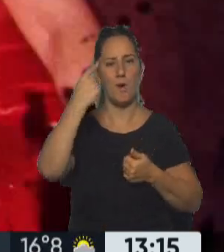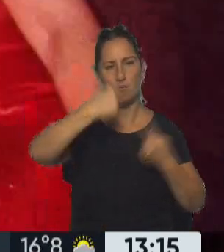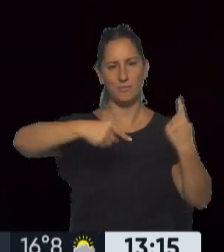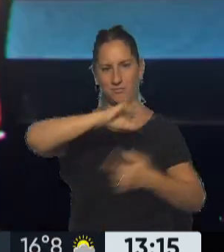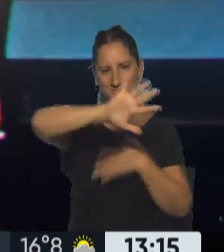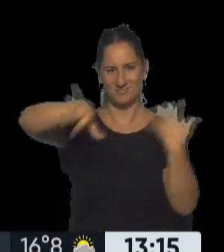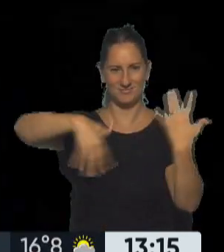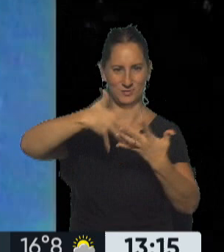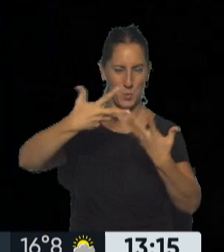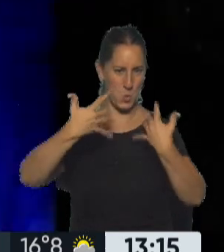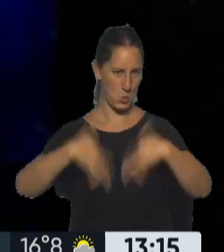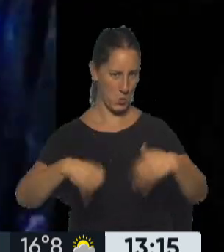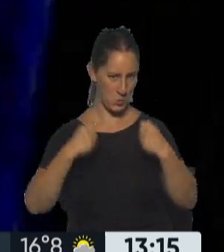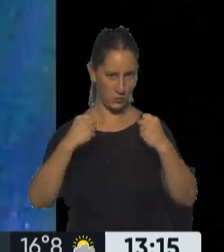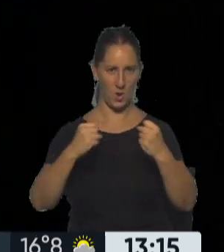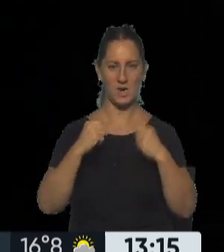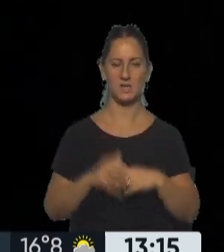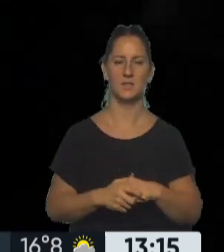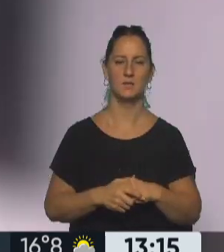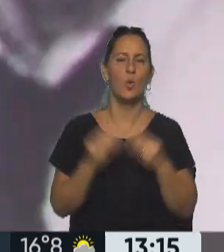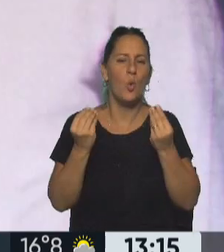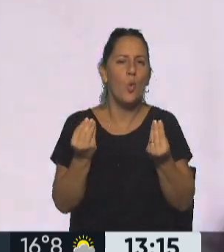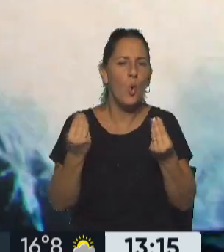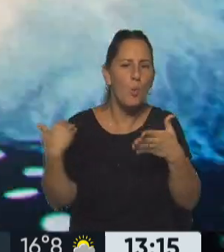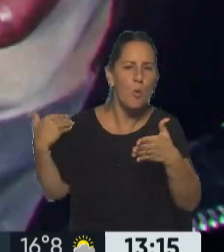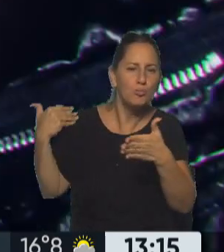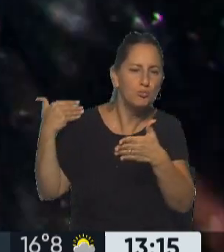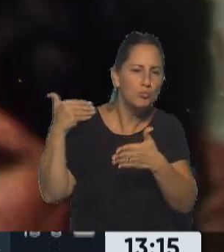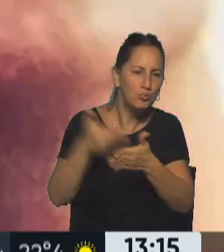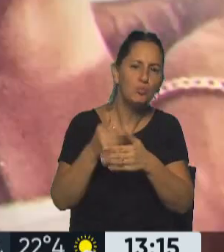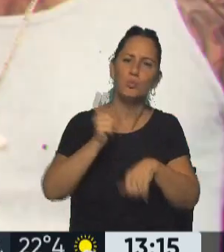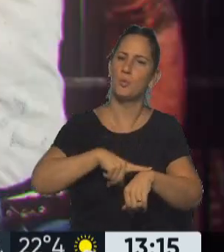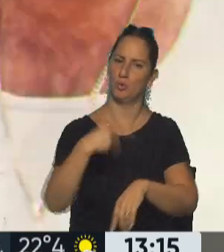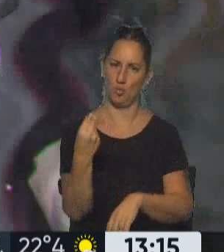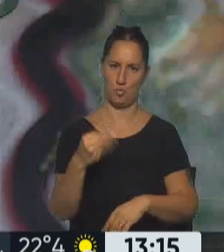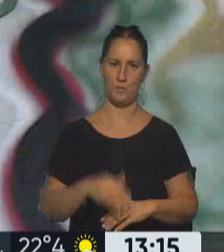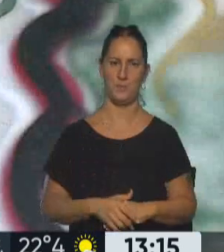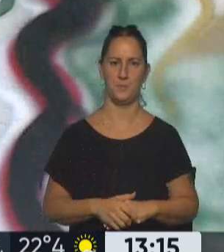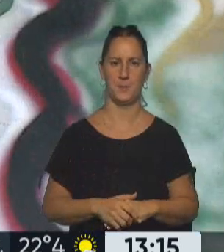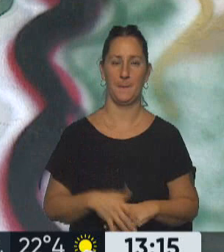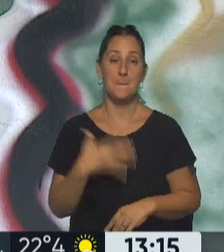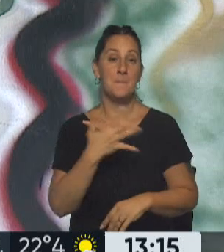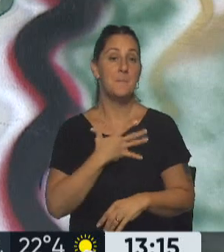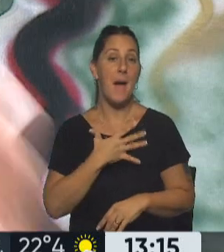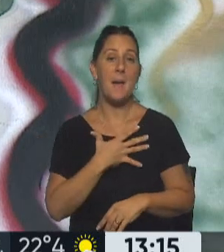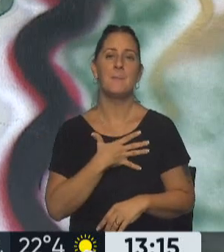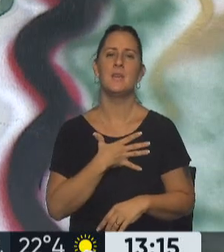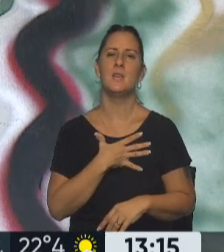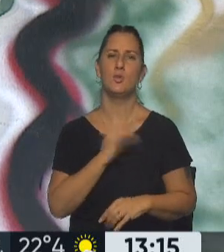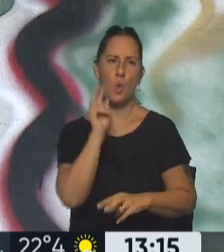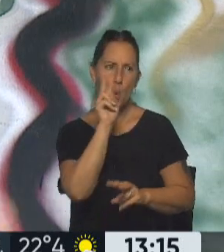explosivo Cómo cómo es esto Cómo ha sido transitar cada uno de esos momentos Bueno para mí yo me quedo